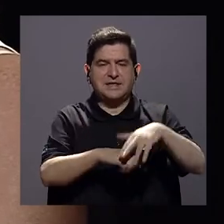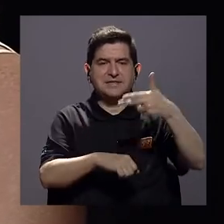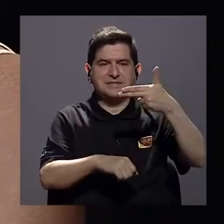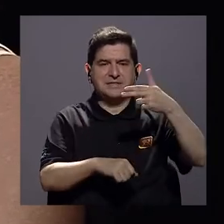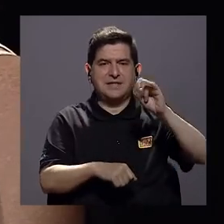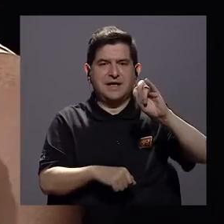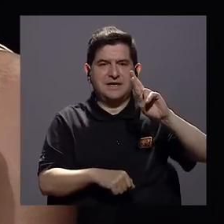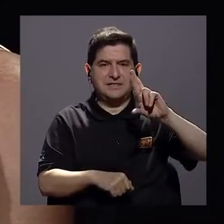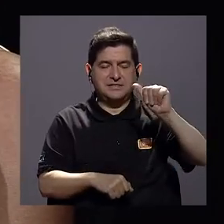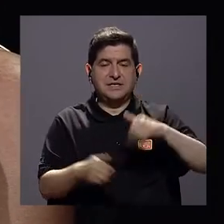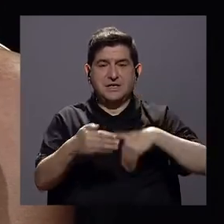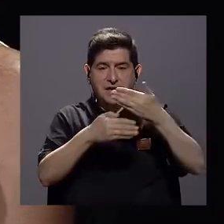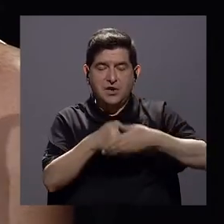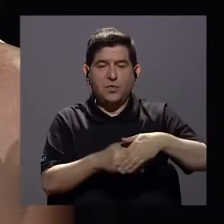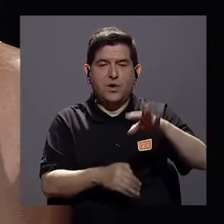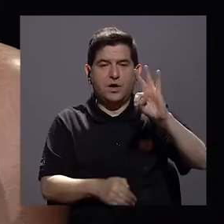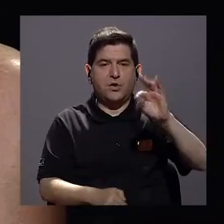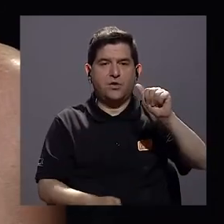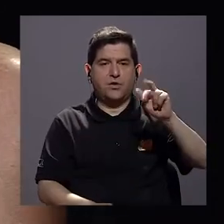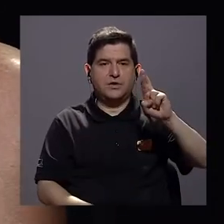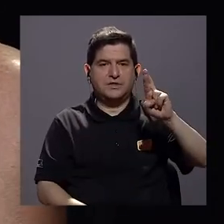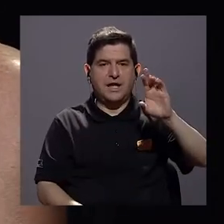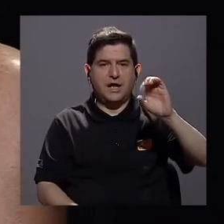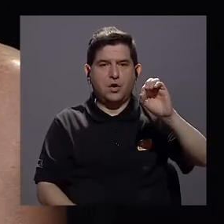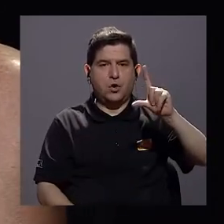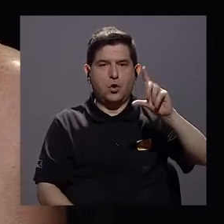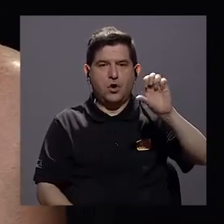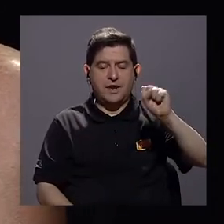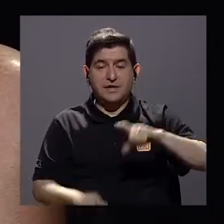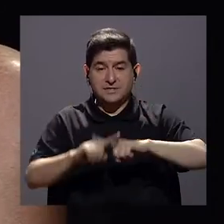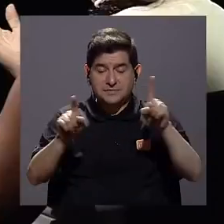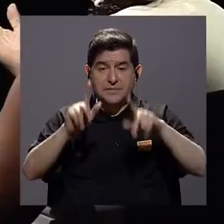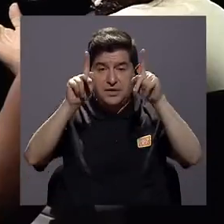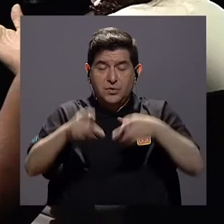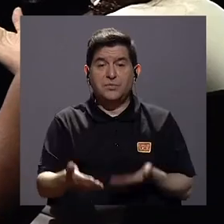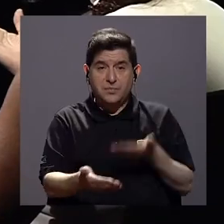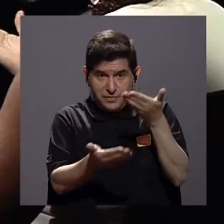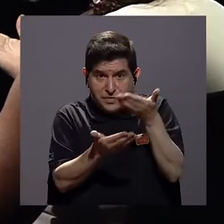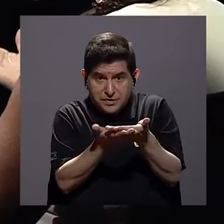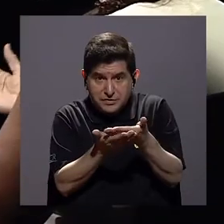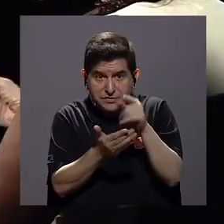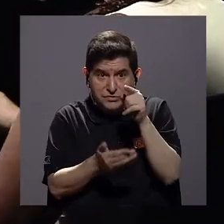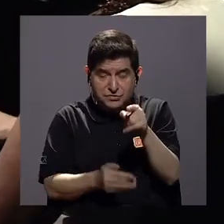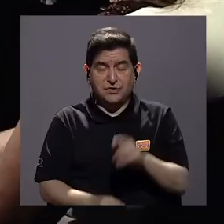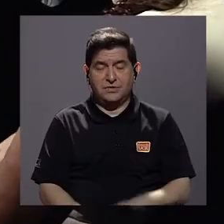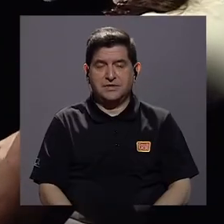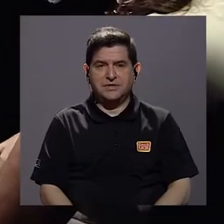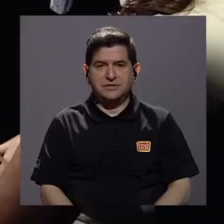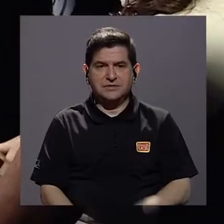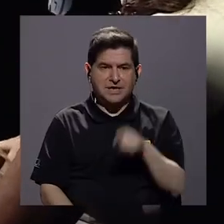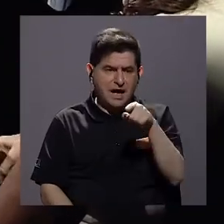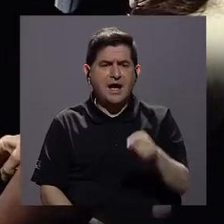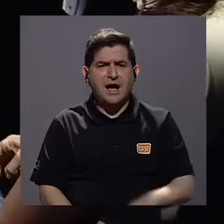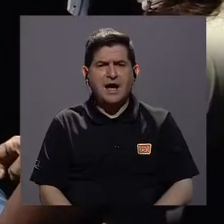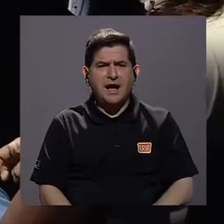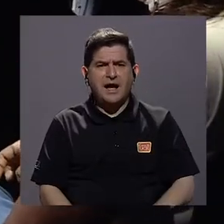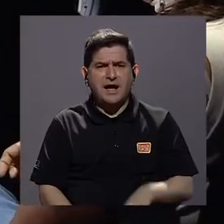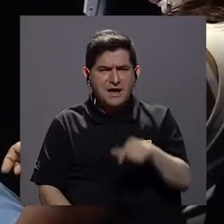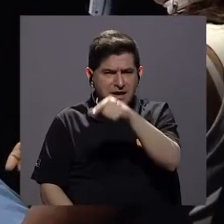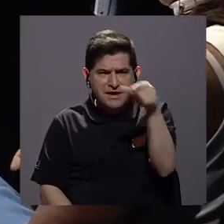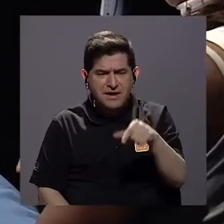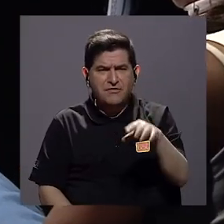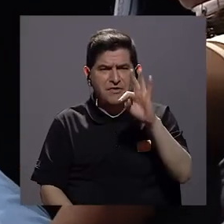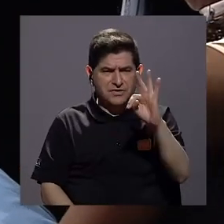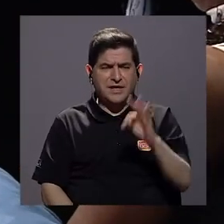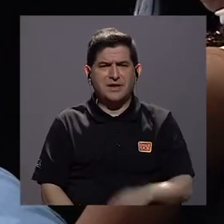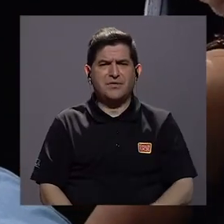pero es una iniciativa que nace de los mismos pescadores hacia el Estado. El Tárcoles, que casualmente frente a sus costas tiene del